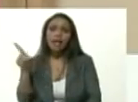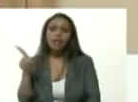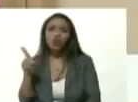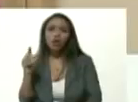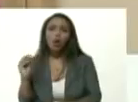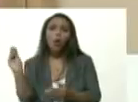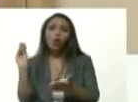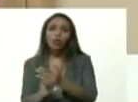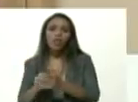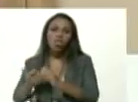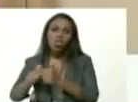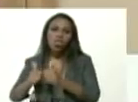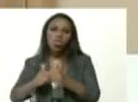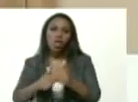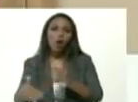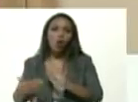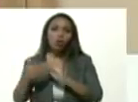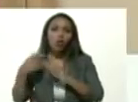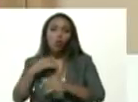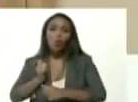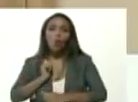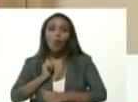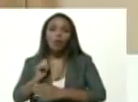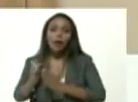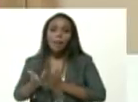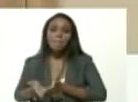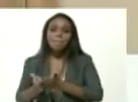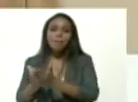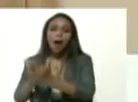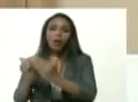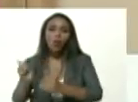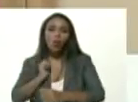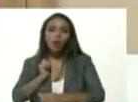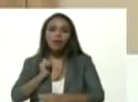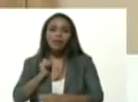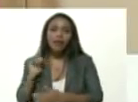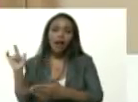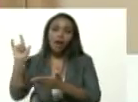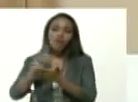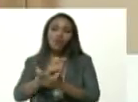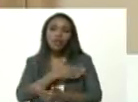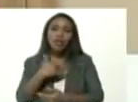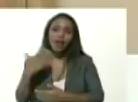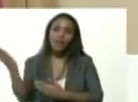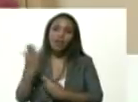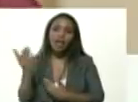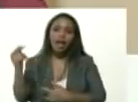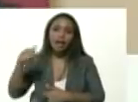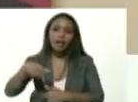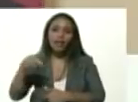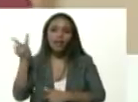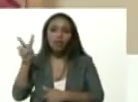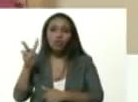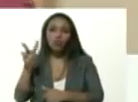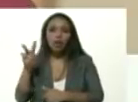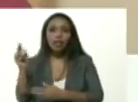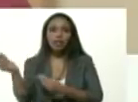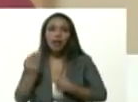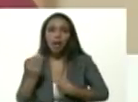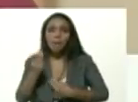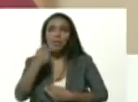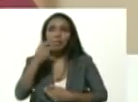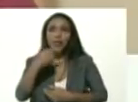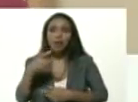la persecución contra cualquier barco o contra cualquier avión que quiera venir a Venezuela a traer medicina, a traer productos que